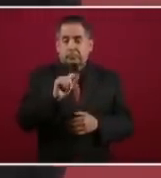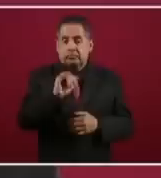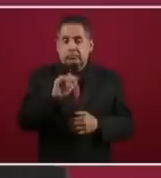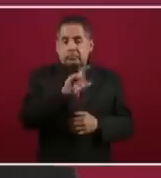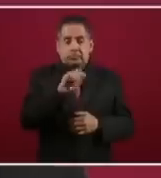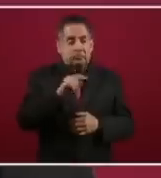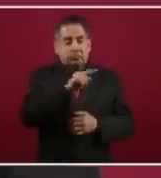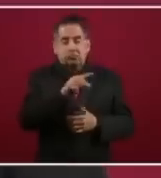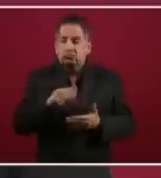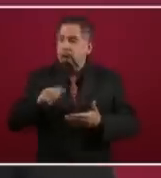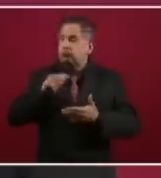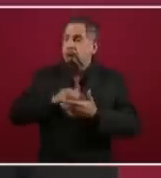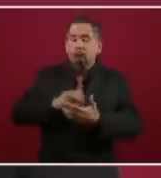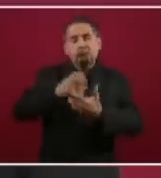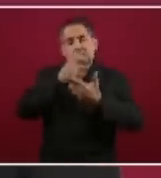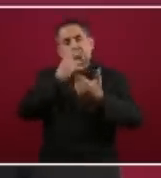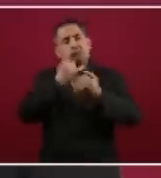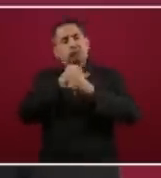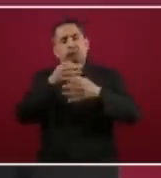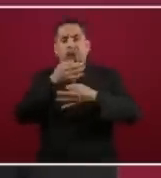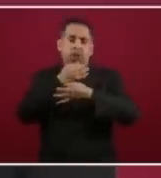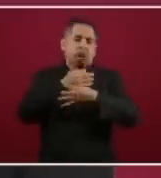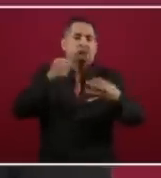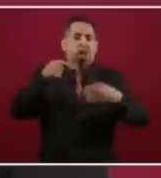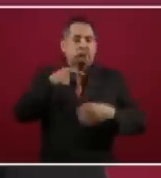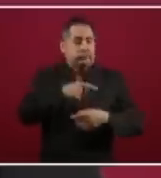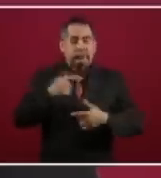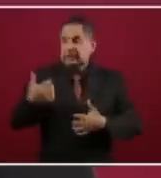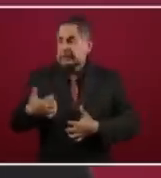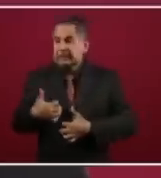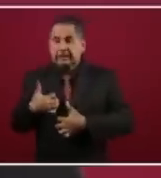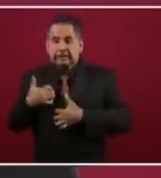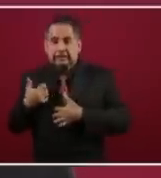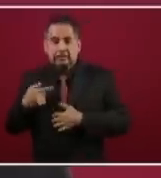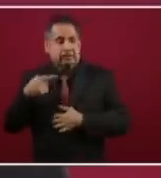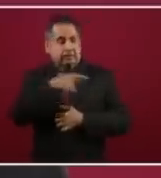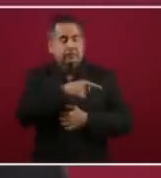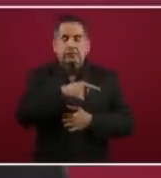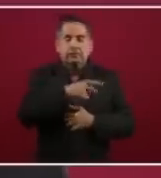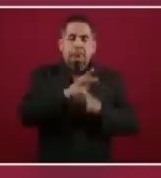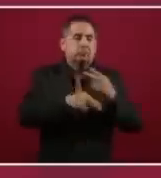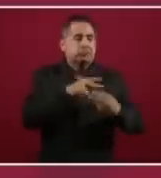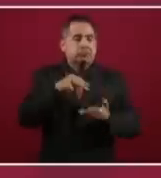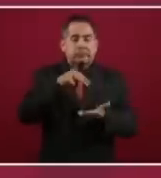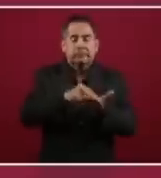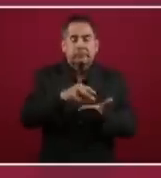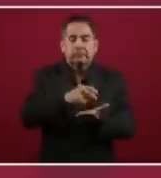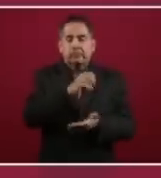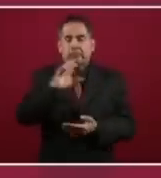diera el grito de independencia en Ciudad Universitaria,